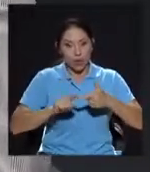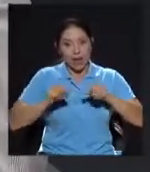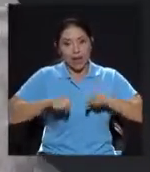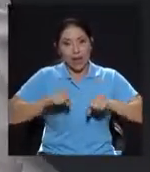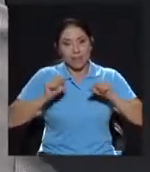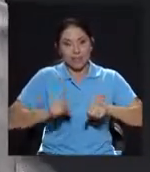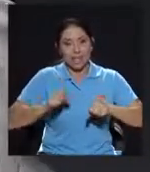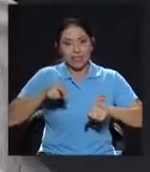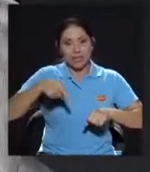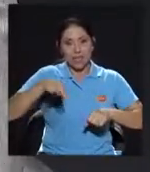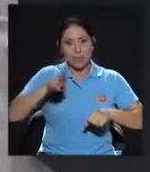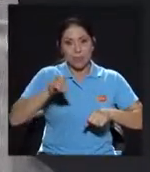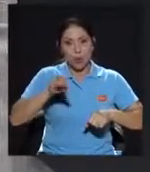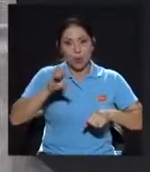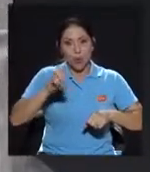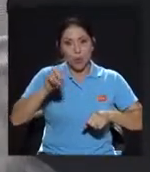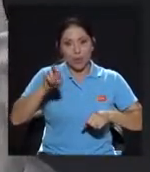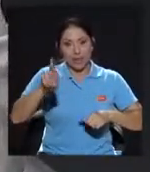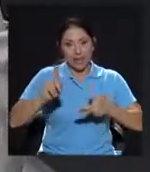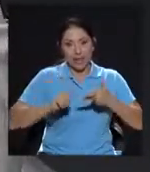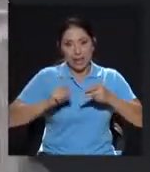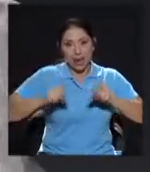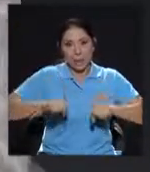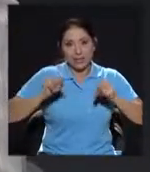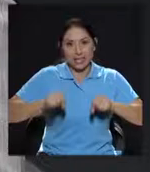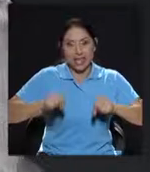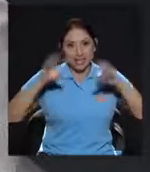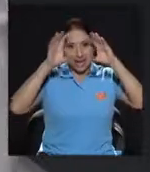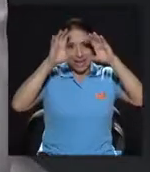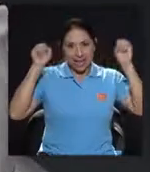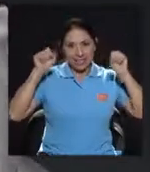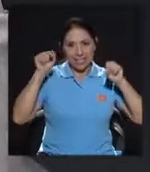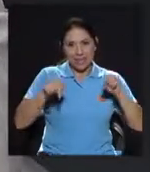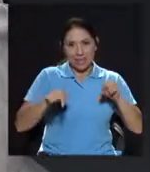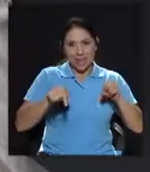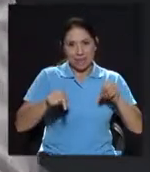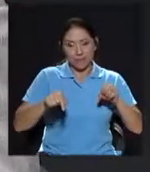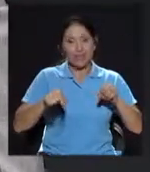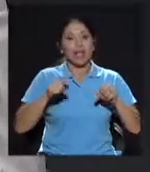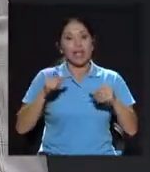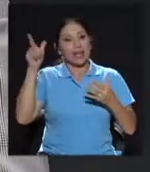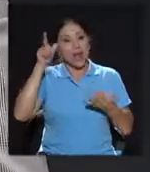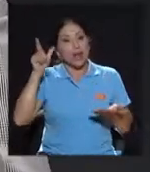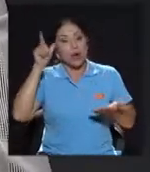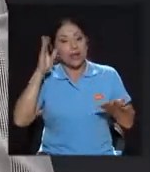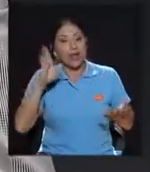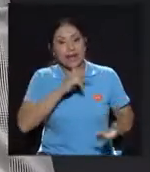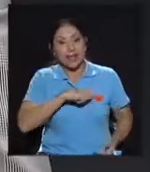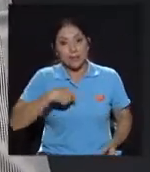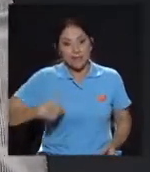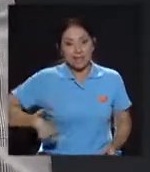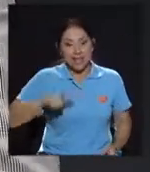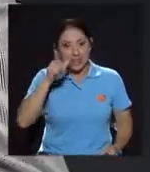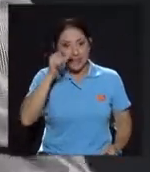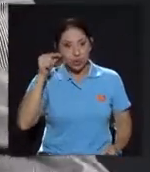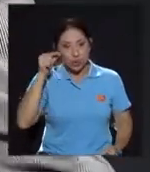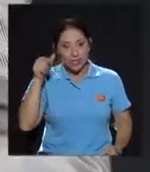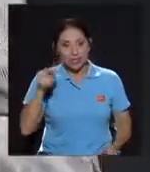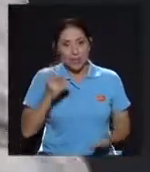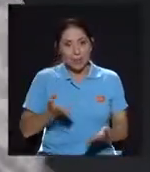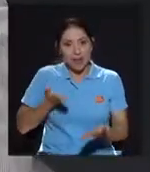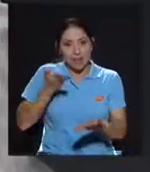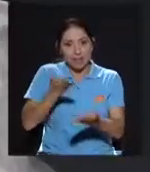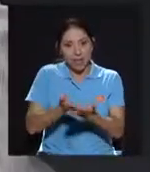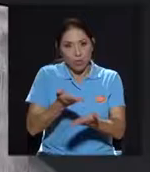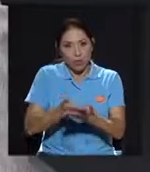como promotora de comercio y las capacidades de la cancillería en la lógica el presidente solista planteado de trabajar